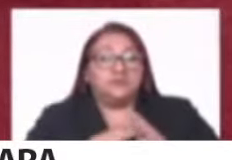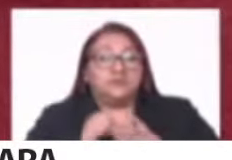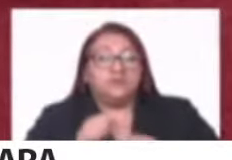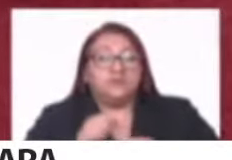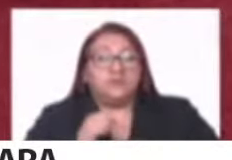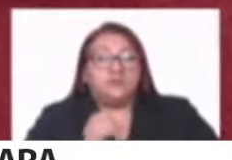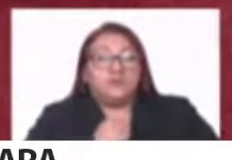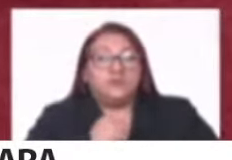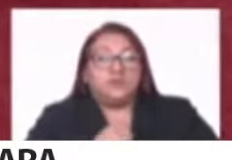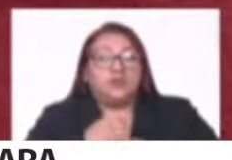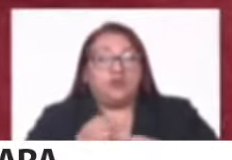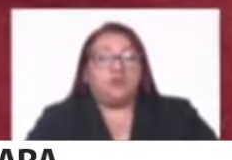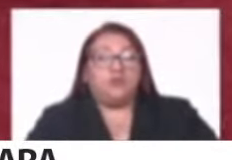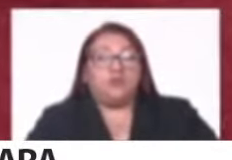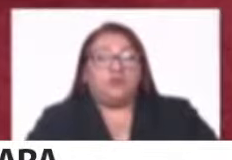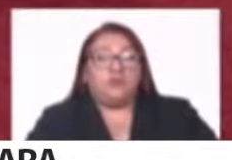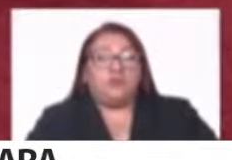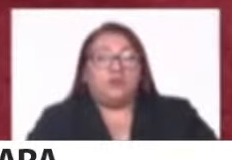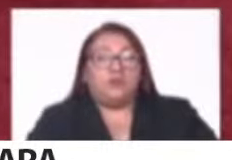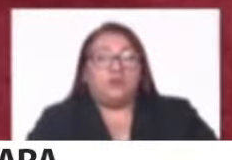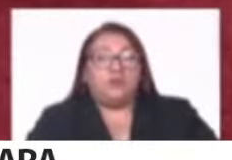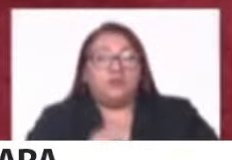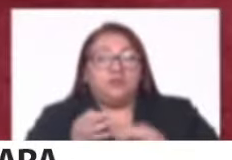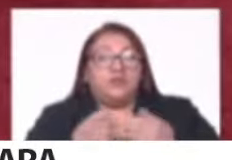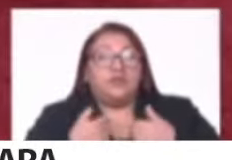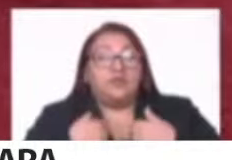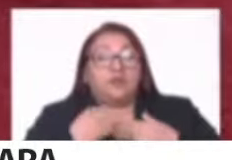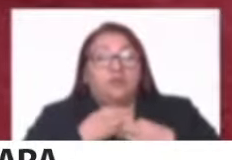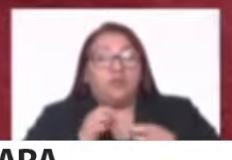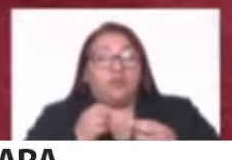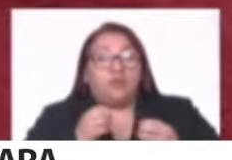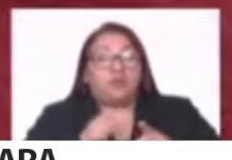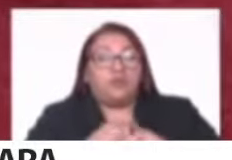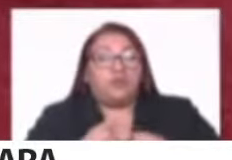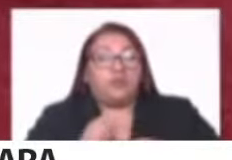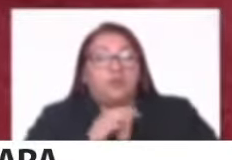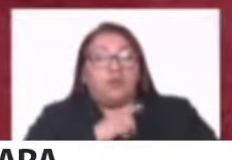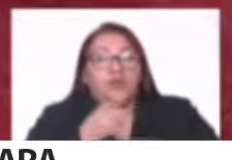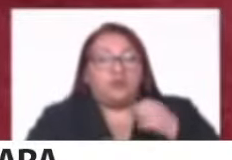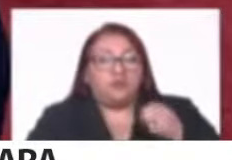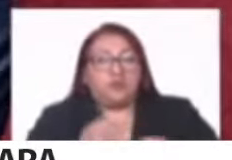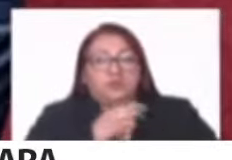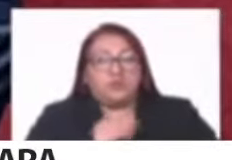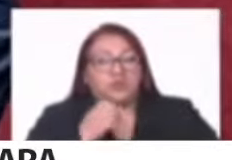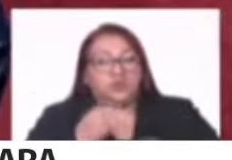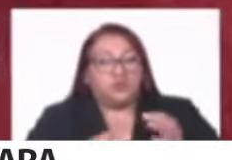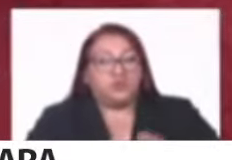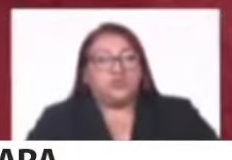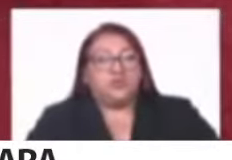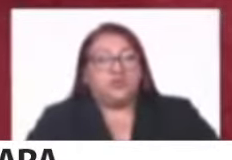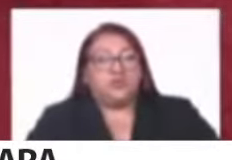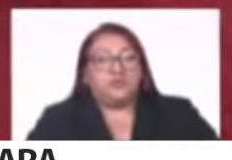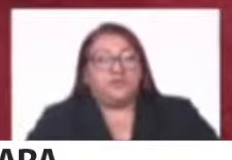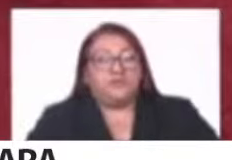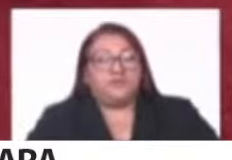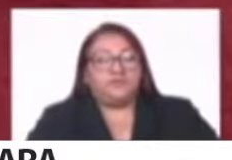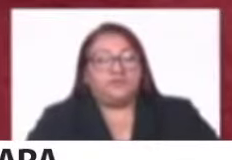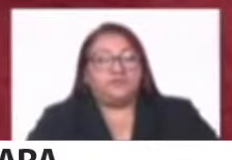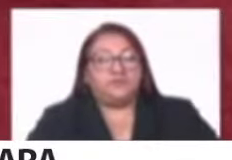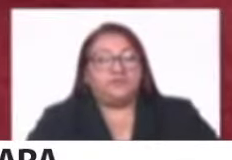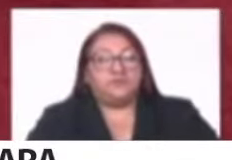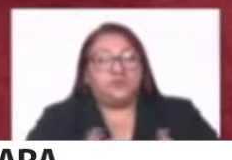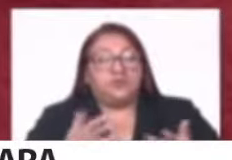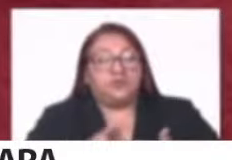delitos, tanto desde el presupuesto del Ministerio Público como los del Poder Judicial y el Ministerio de Justicia. Un dato